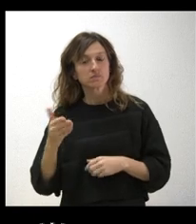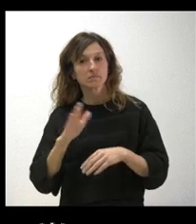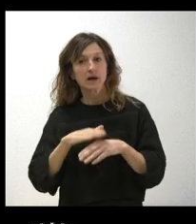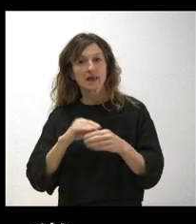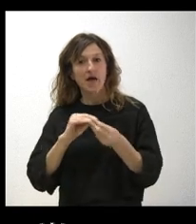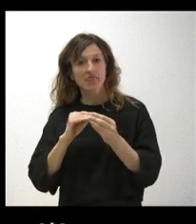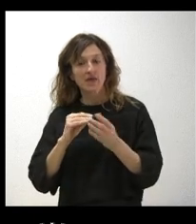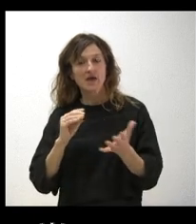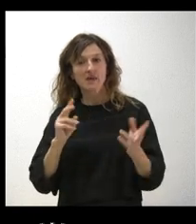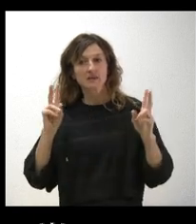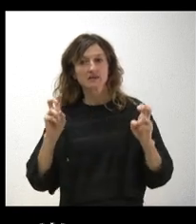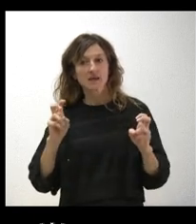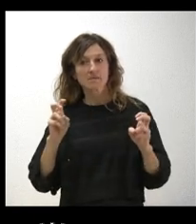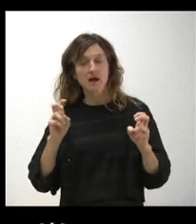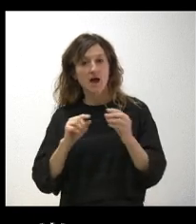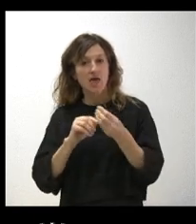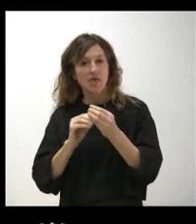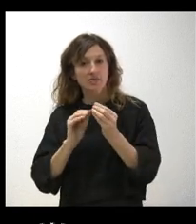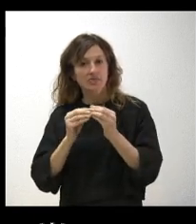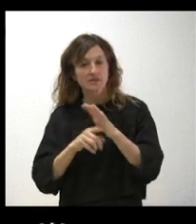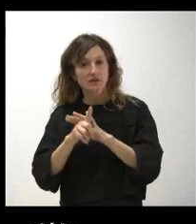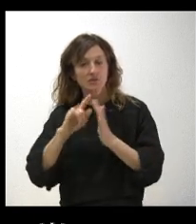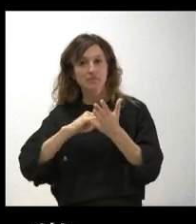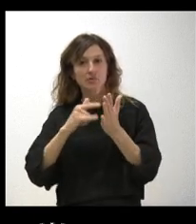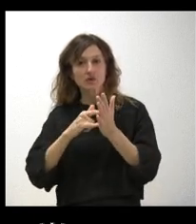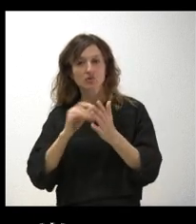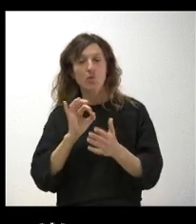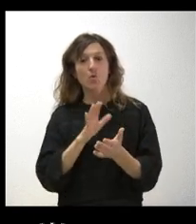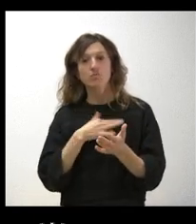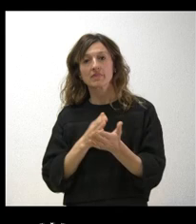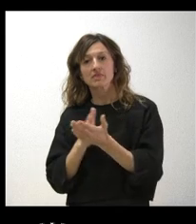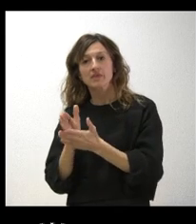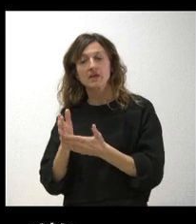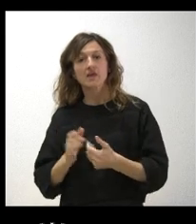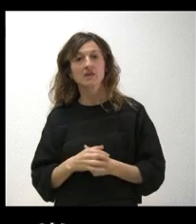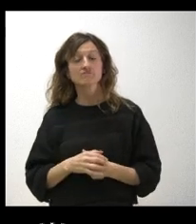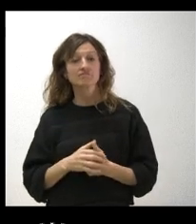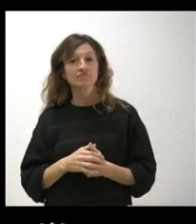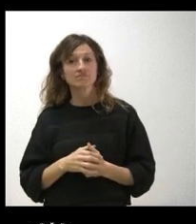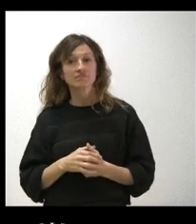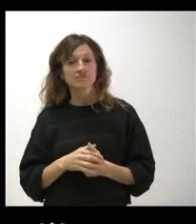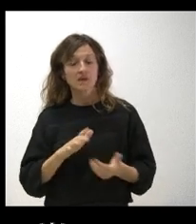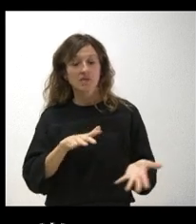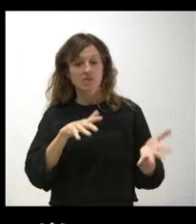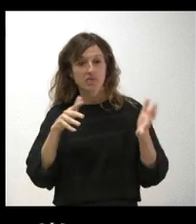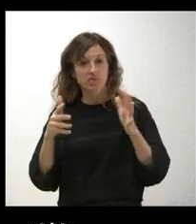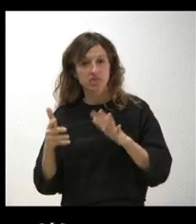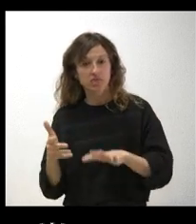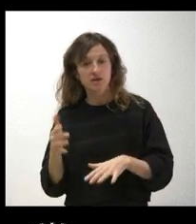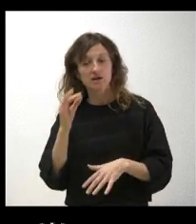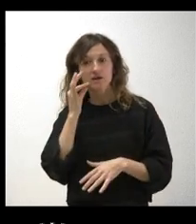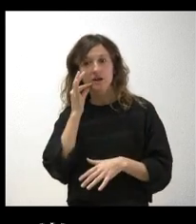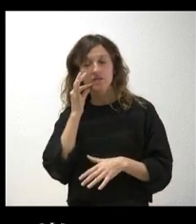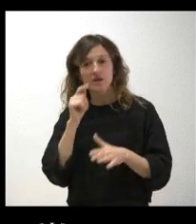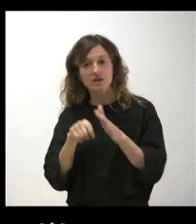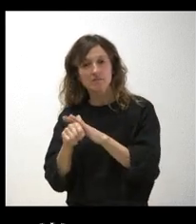recibir o desarrollar todos esos proyectos pues se podría haber eh materializado ejecutado esas